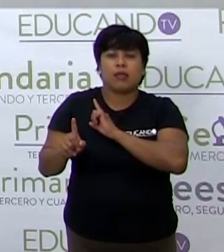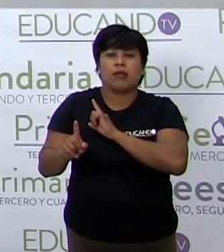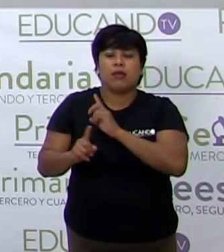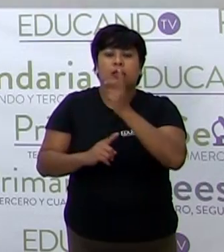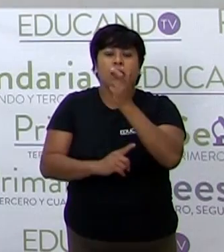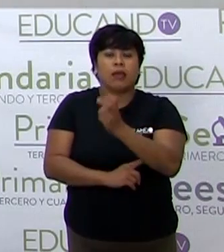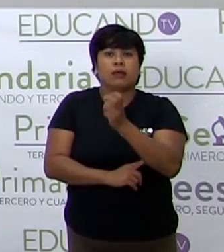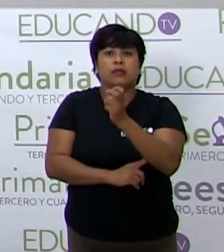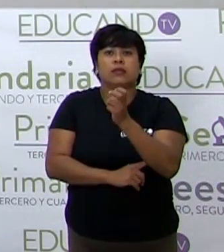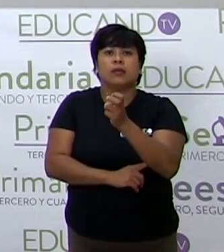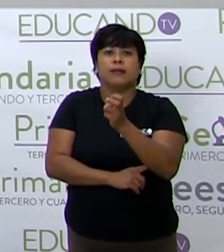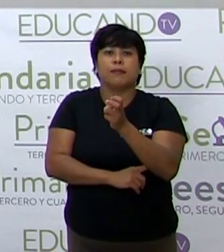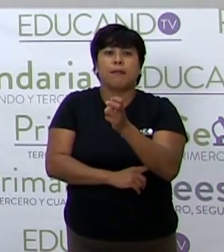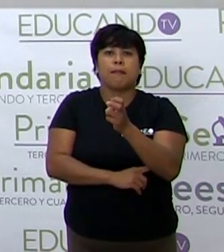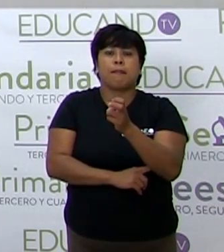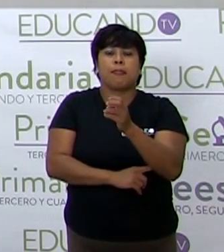esta